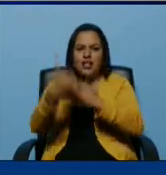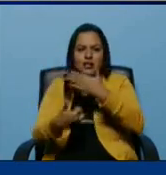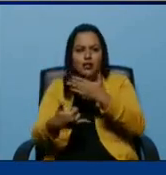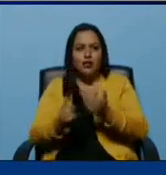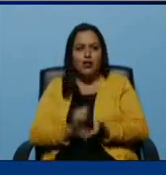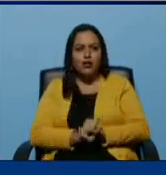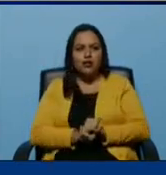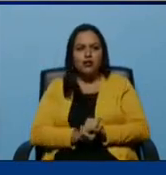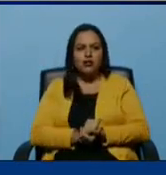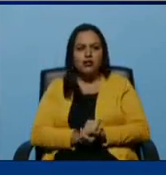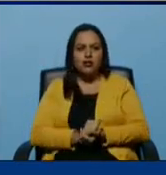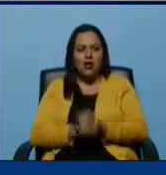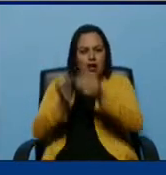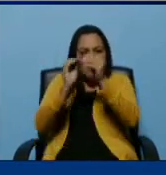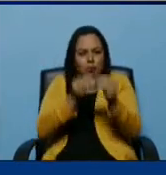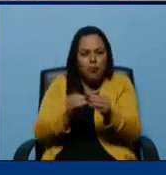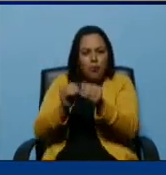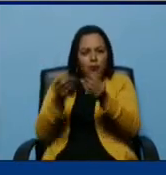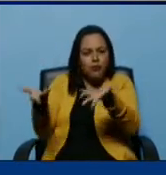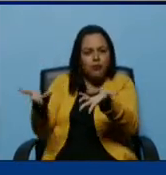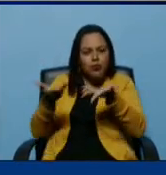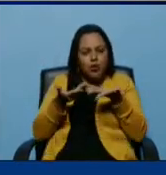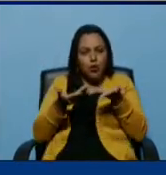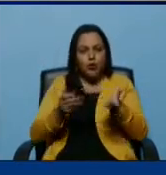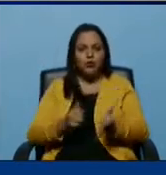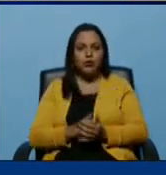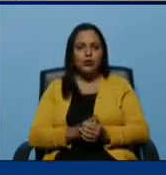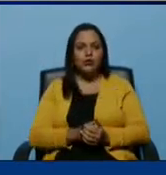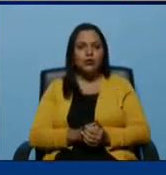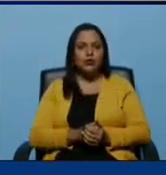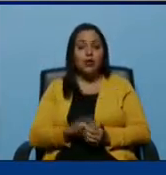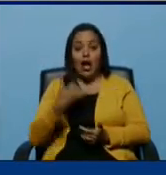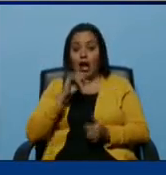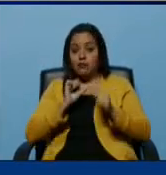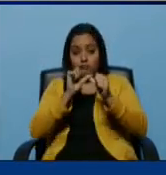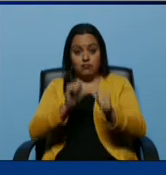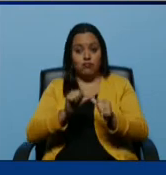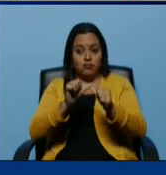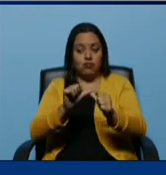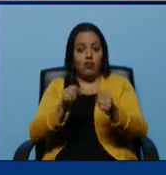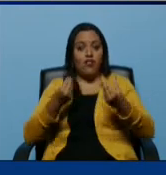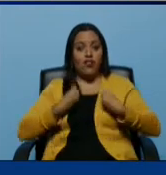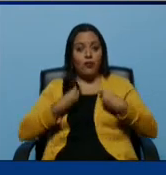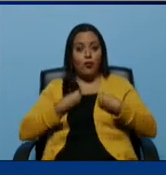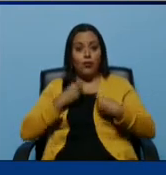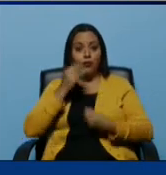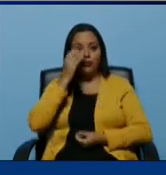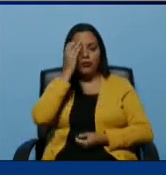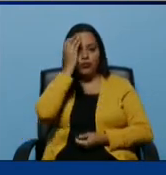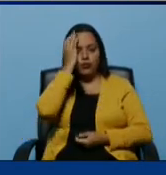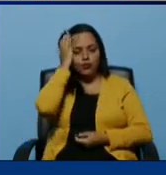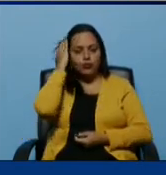que delineó, que dibujó, que nos dejó, que está vigente, vivo,